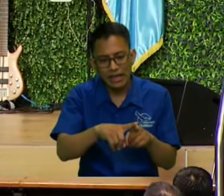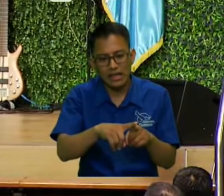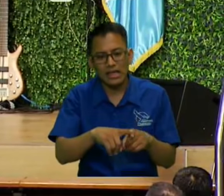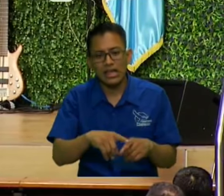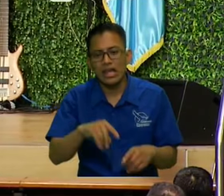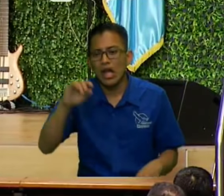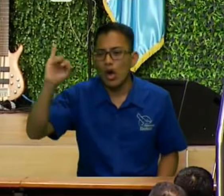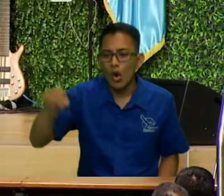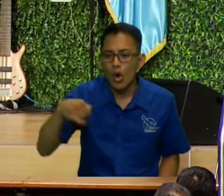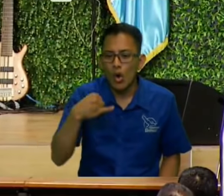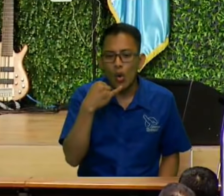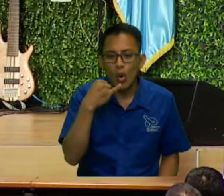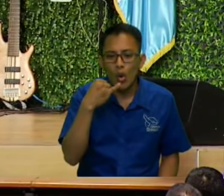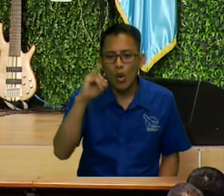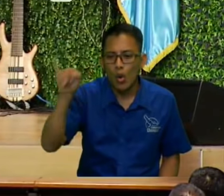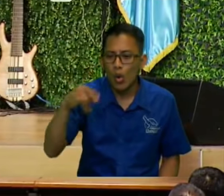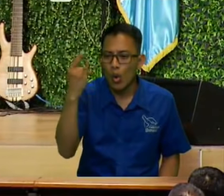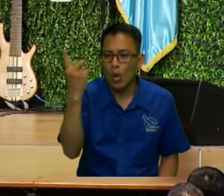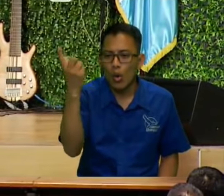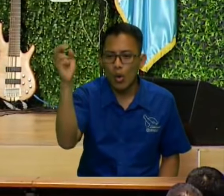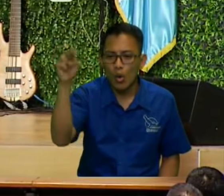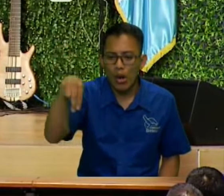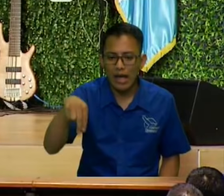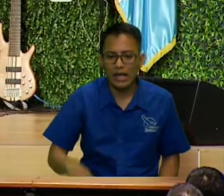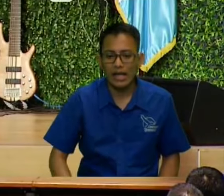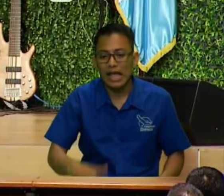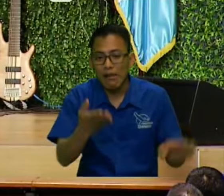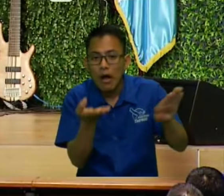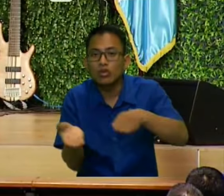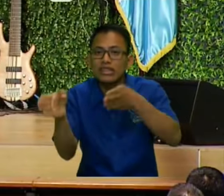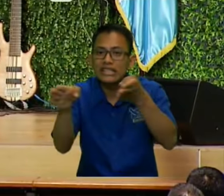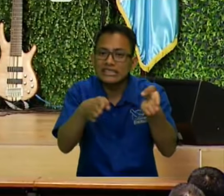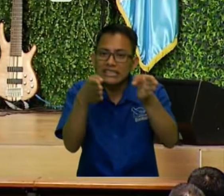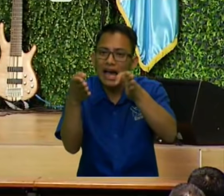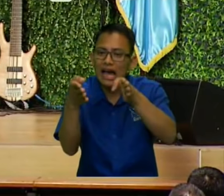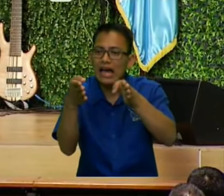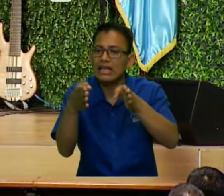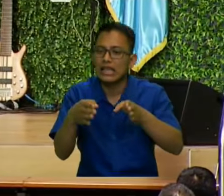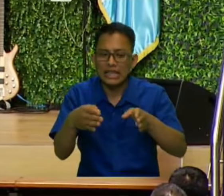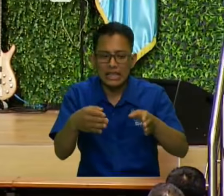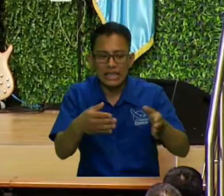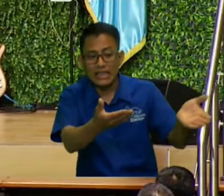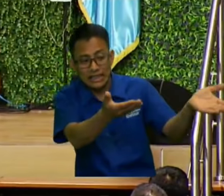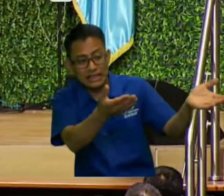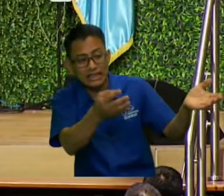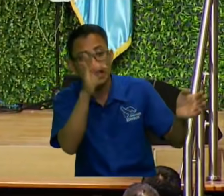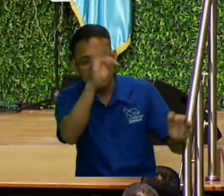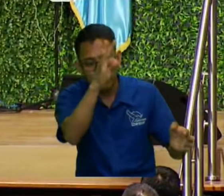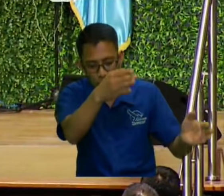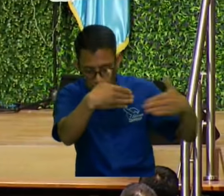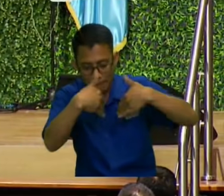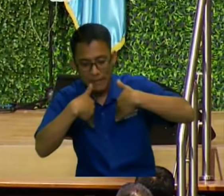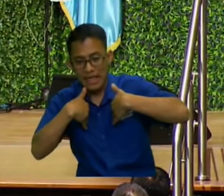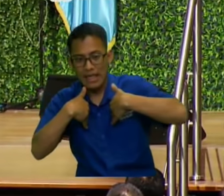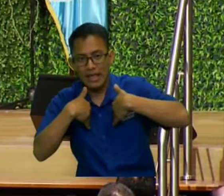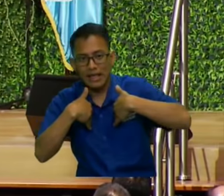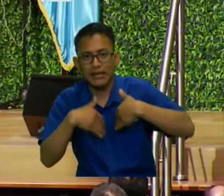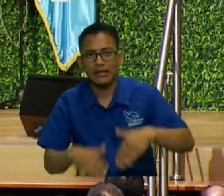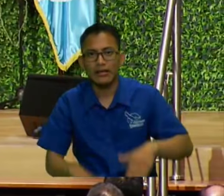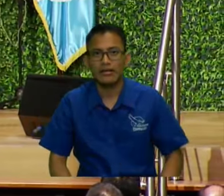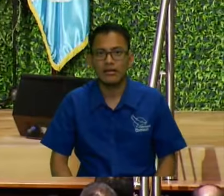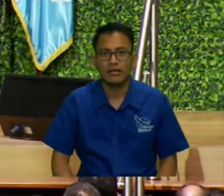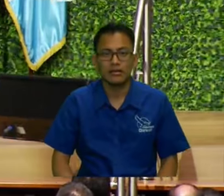en la luz de él, pero yo traigo un testimonio mayor que el de él. Porque si ustedes se dan cuenta, estoy